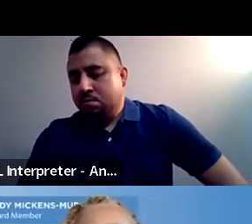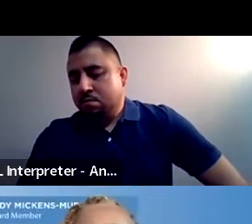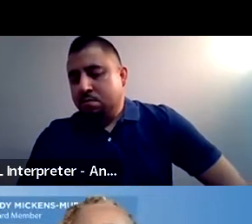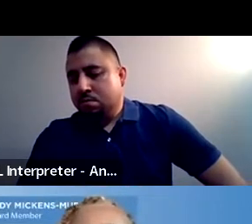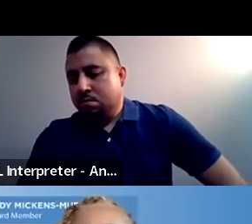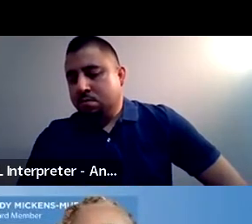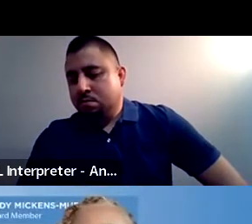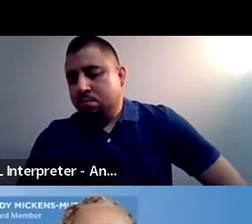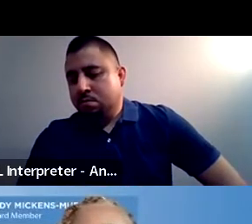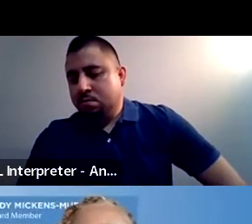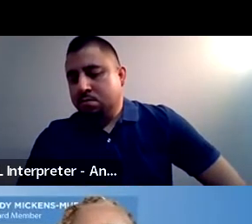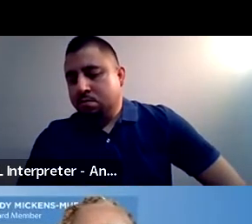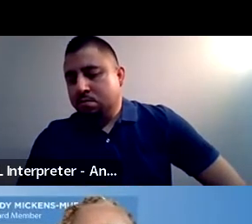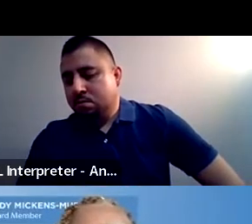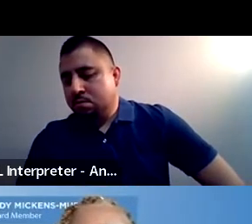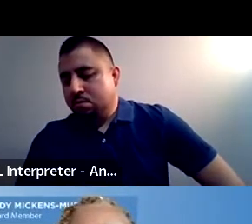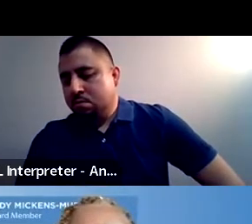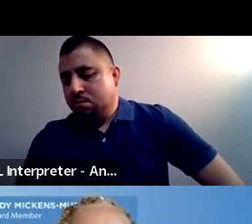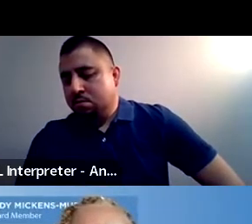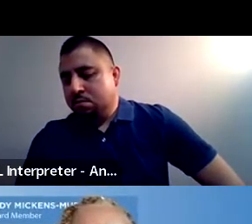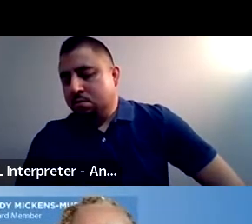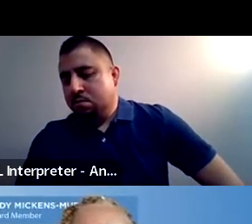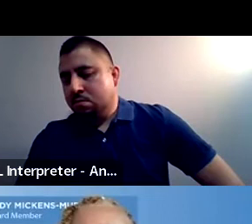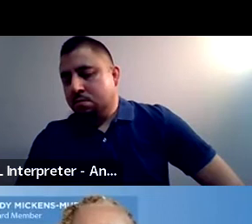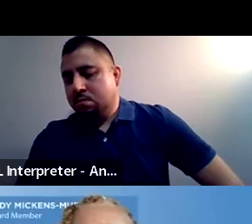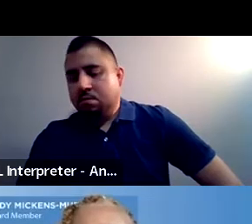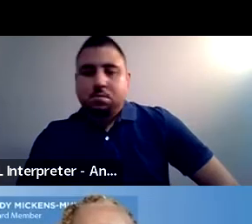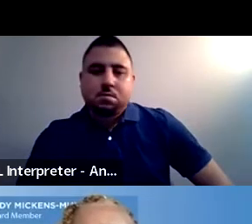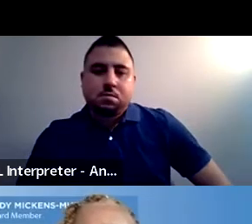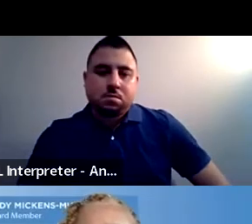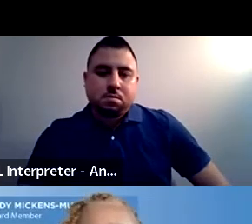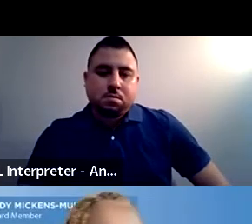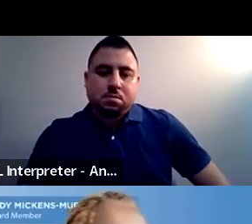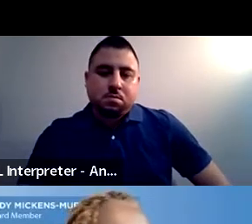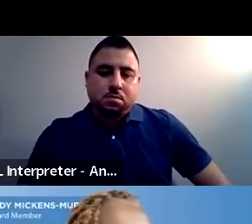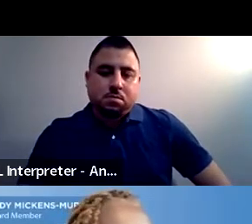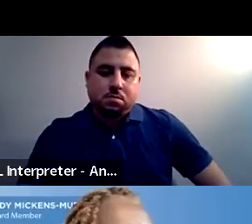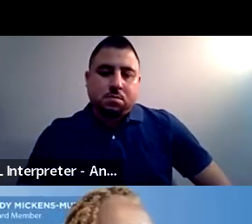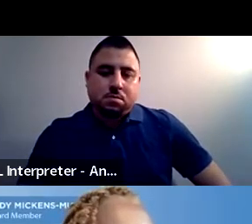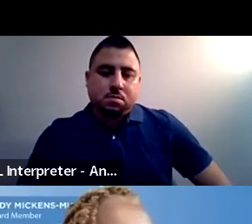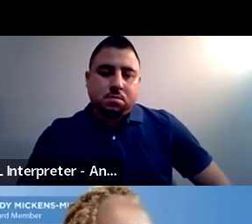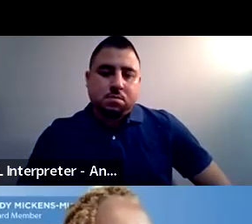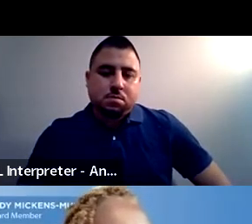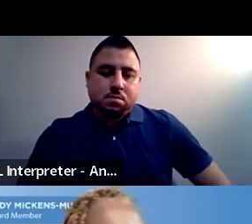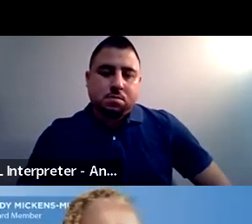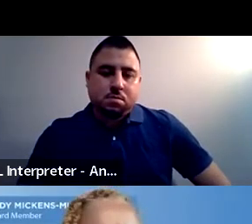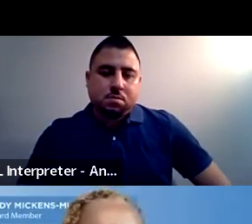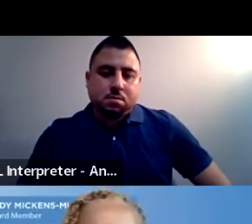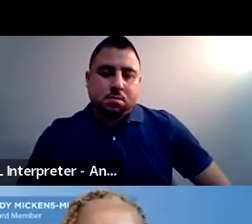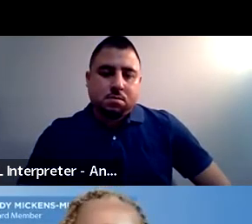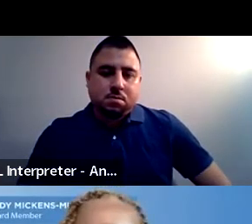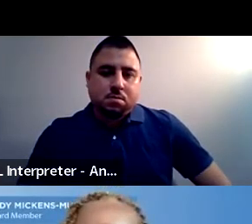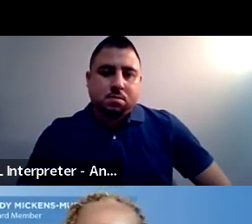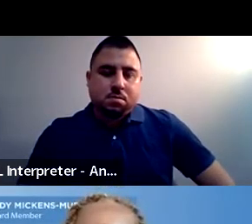Y ahora, él le ha puesto un amor. Cuando él supo que iba a cambiarse de escuela, él me dice, mami, yo no quiero ir a esa escuela. Yo amo